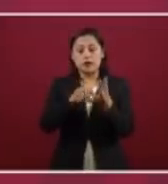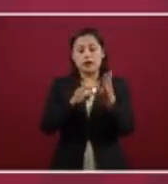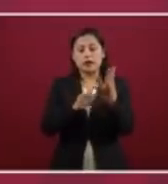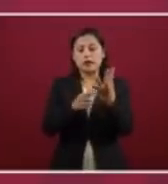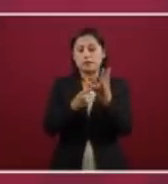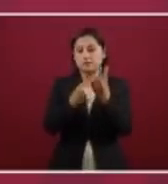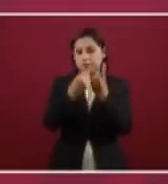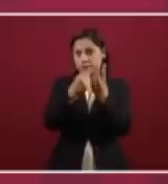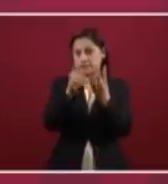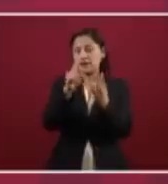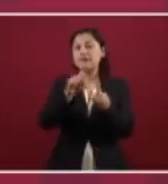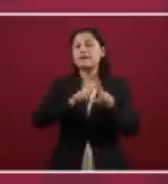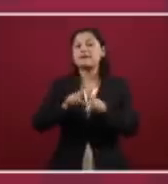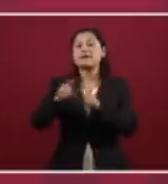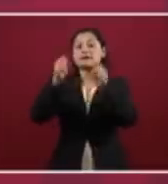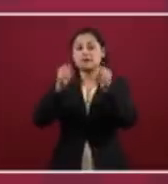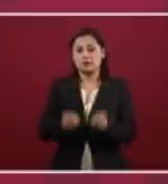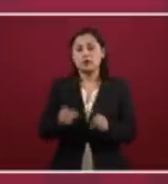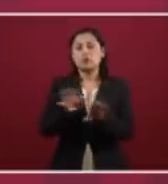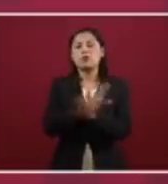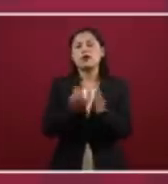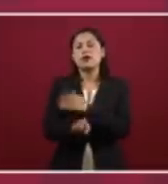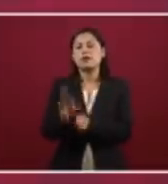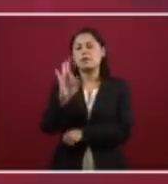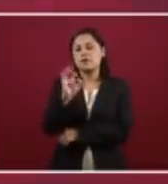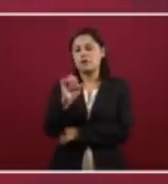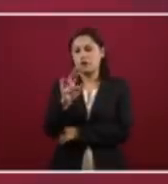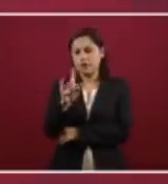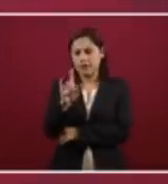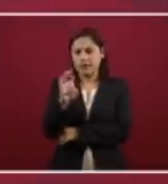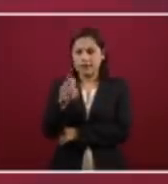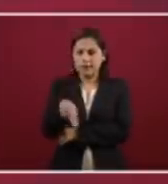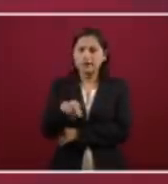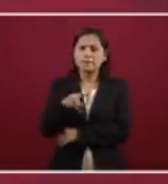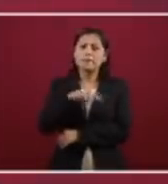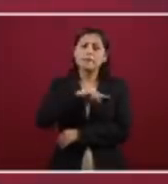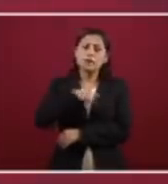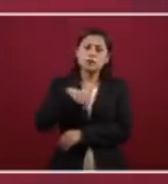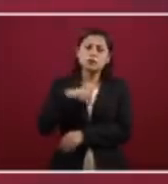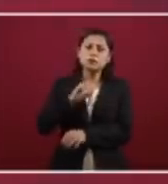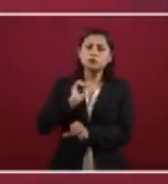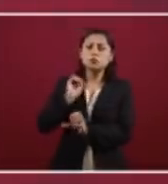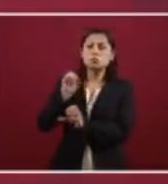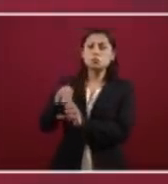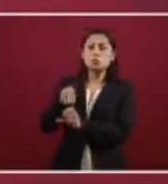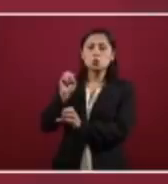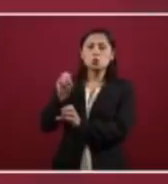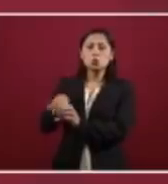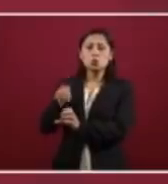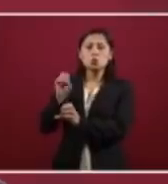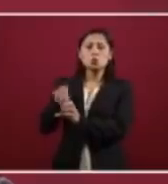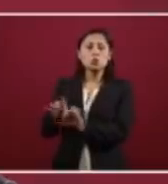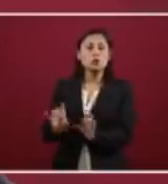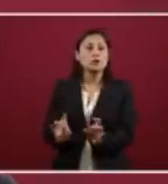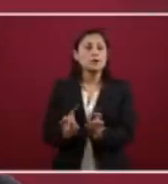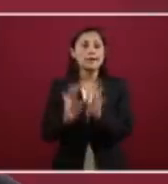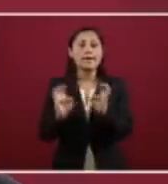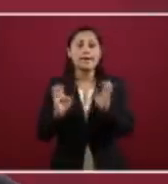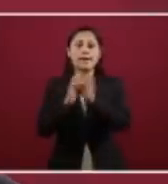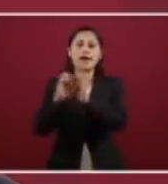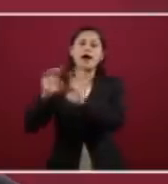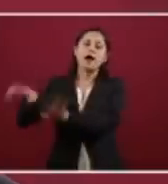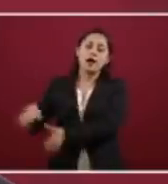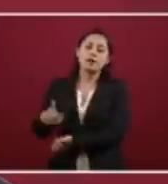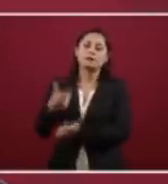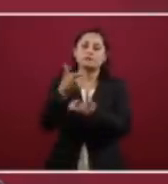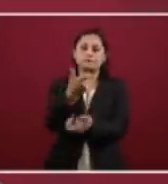es un autoseguro, es decir, nosotros vamos poniendo recursos ahí para en caso de que haya una eventualidad. Y el otro son